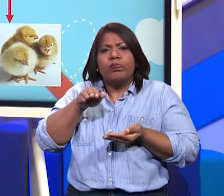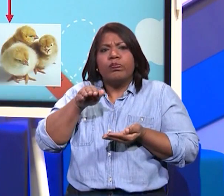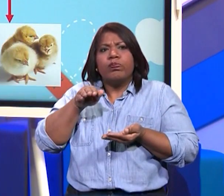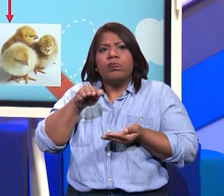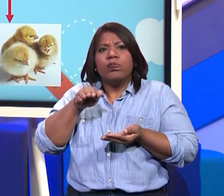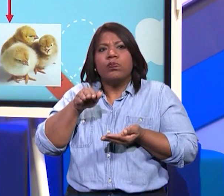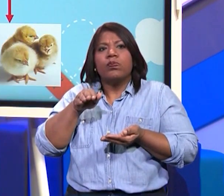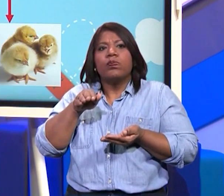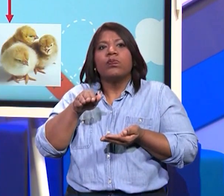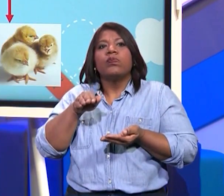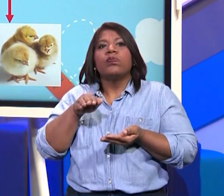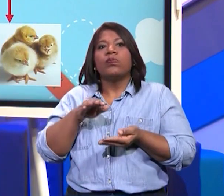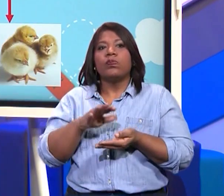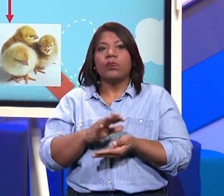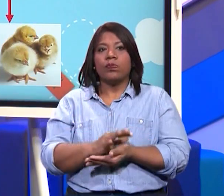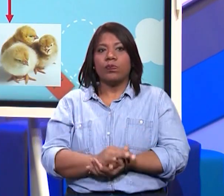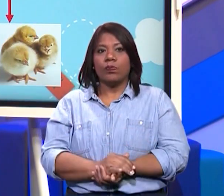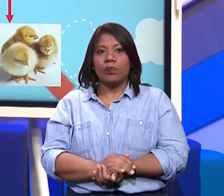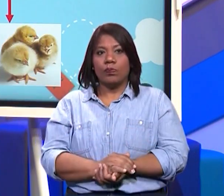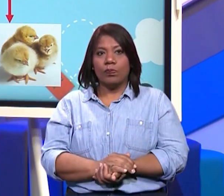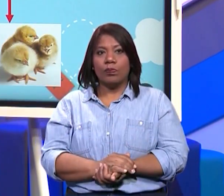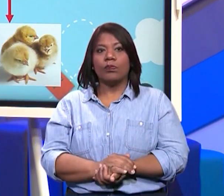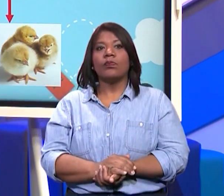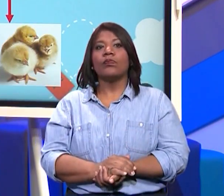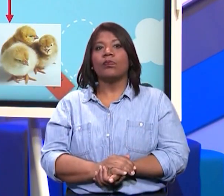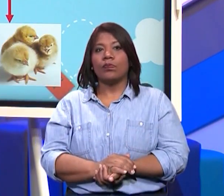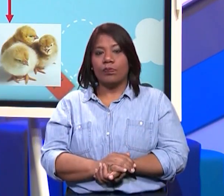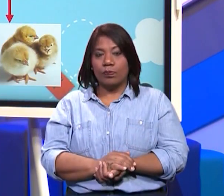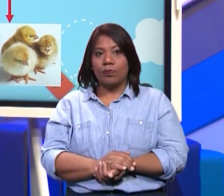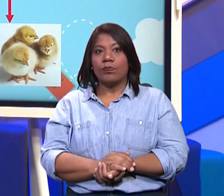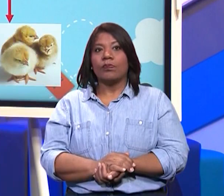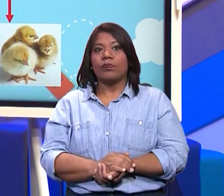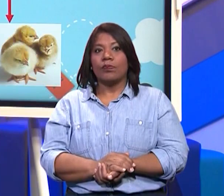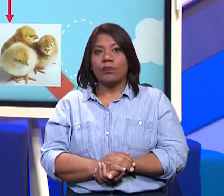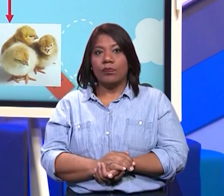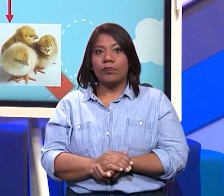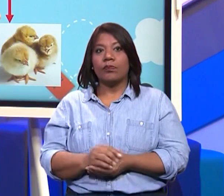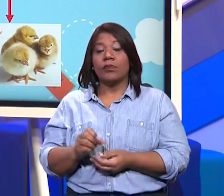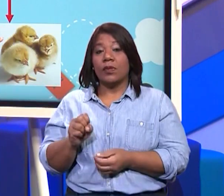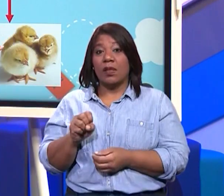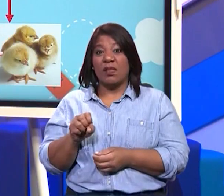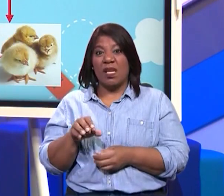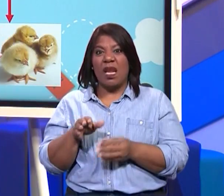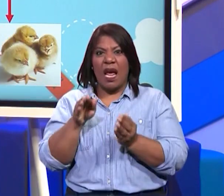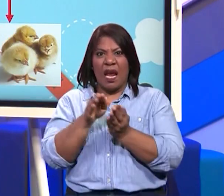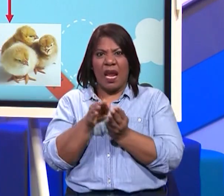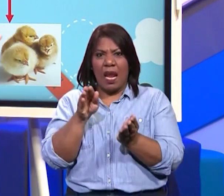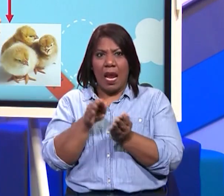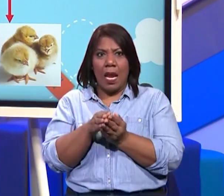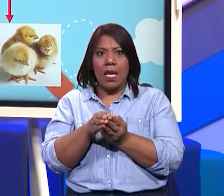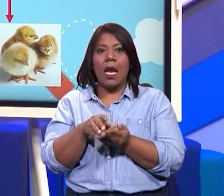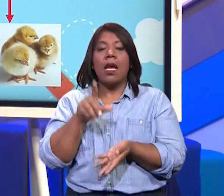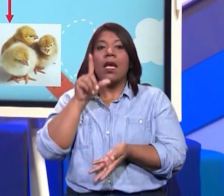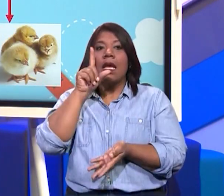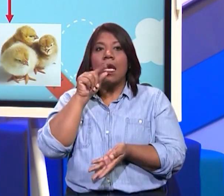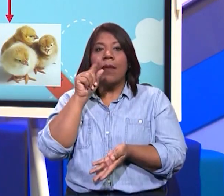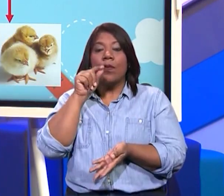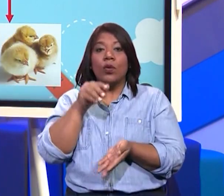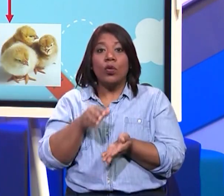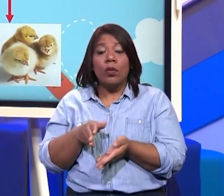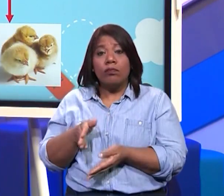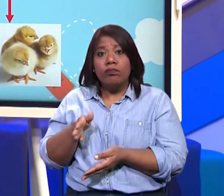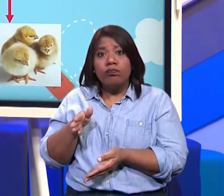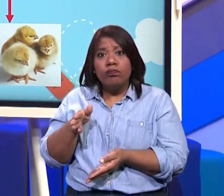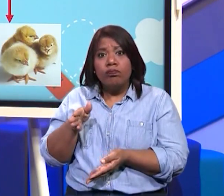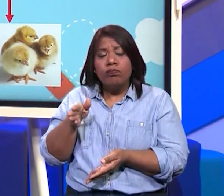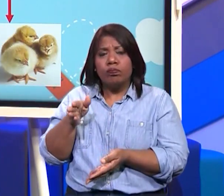El crecimiento y el desarrollo es la última. Aquí están los renacuajos, aquí está el pollito, ¿verdad? Ellos están